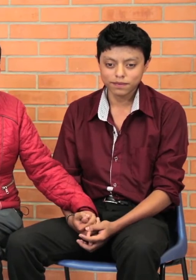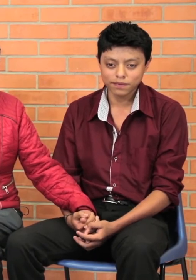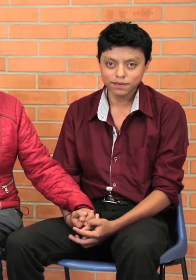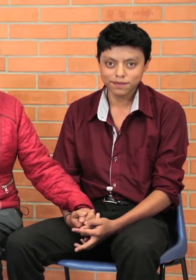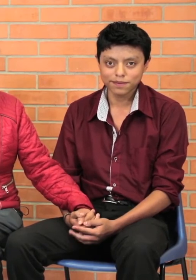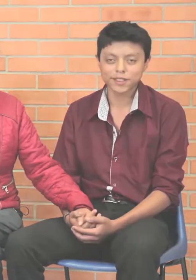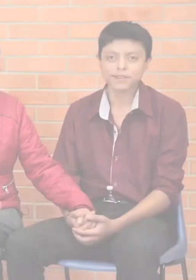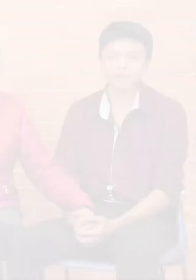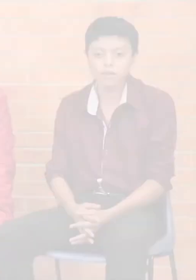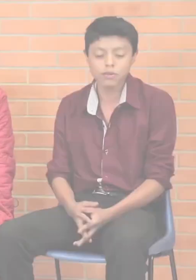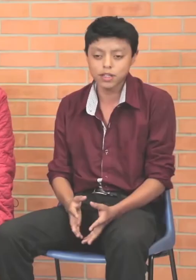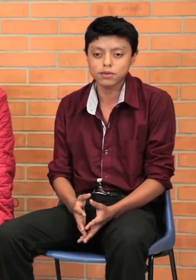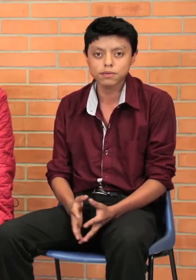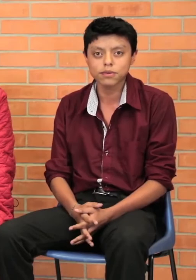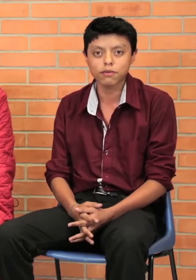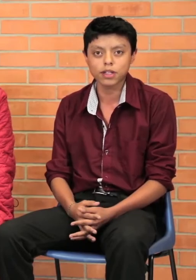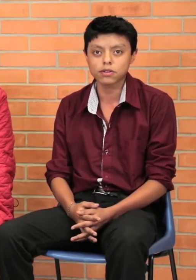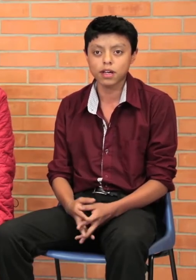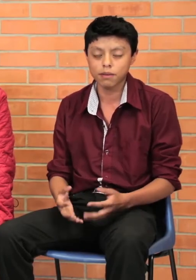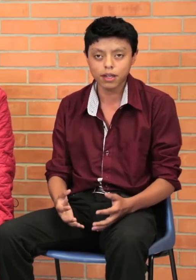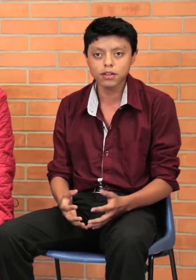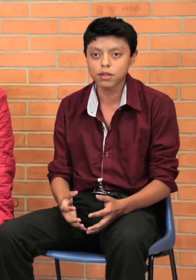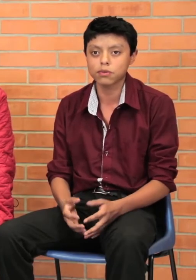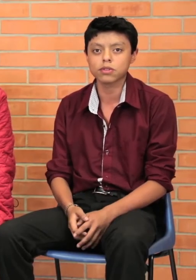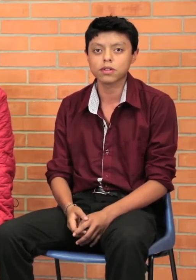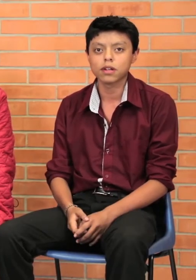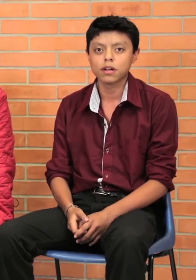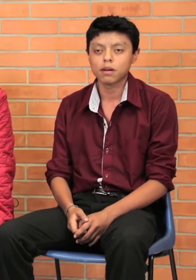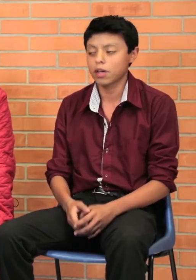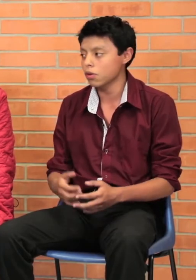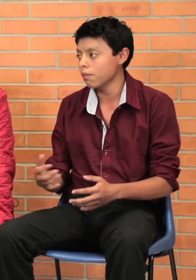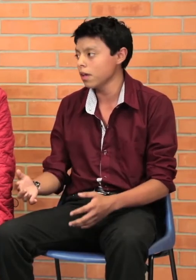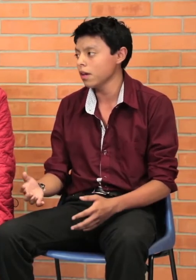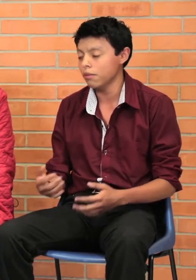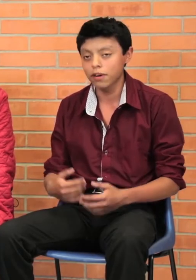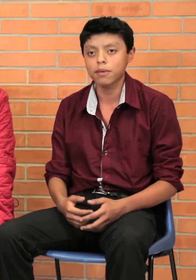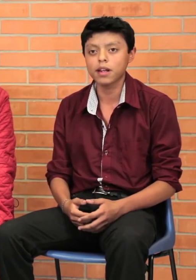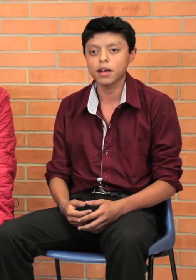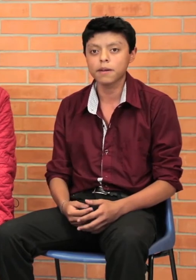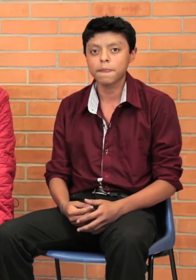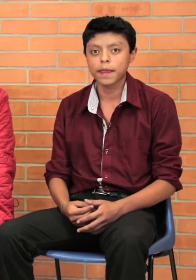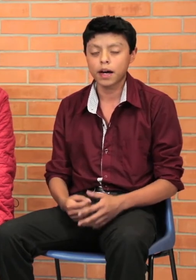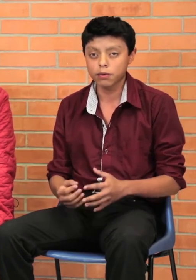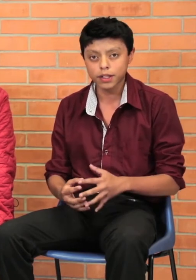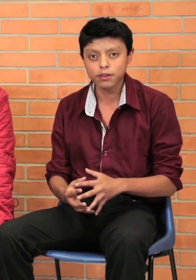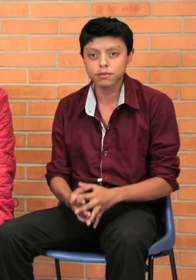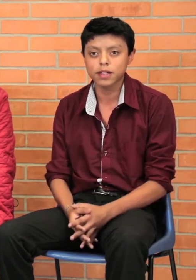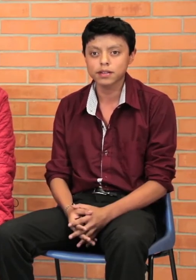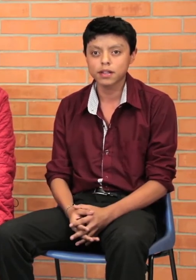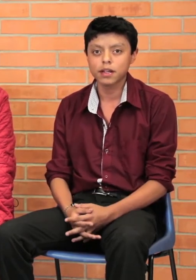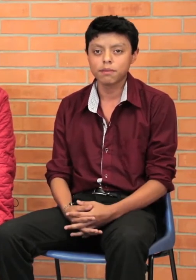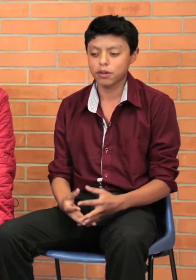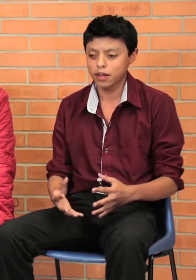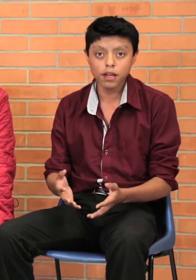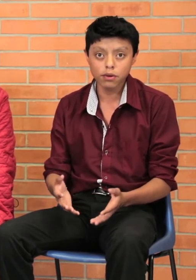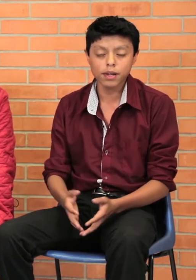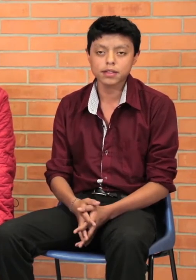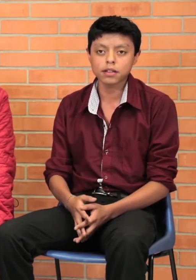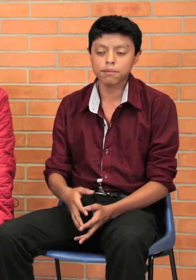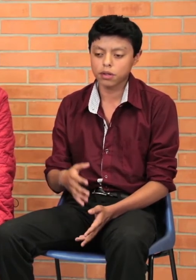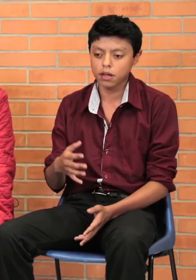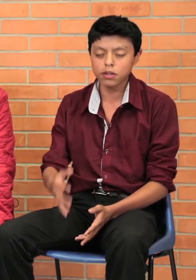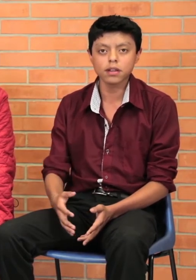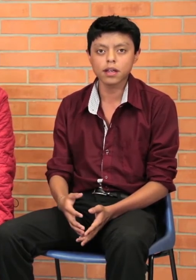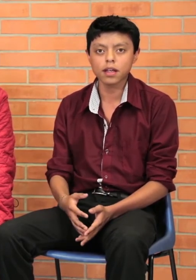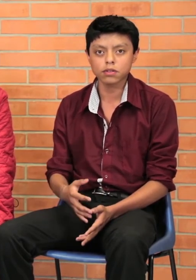lo importante. Pienso que Juconi es una fundación que de verdad ayuda mucho. Me ayuda a mí, a mi familia, a juntarnos más. Me